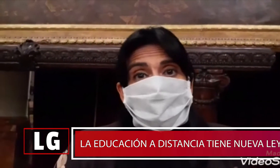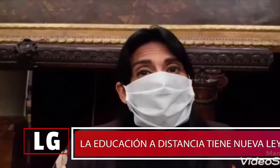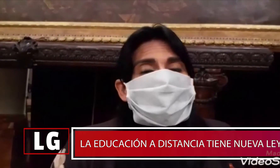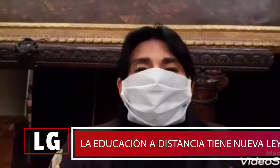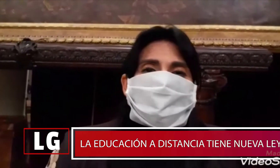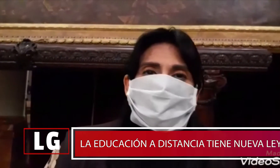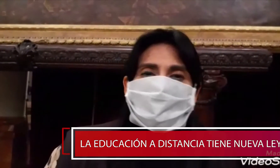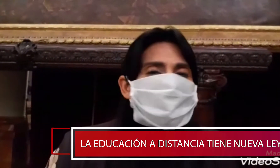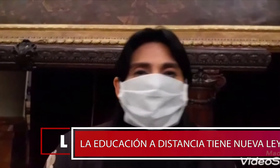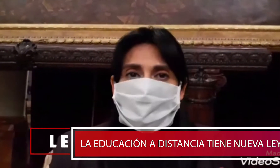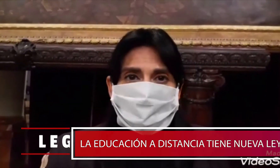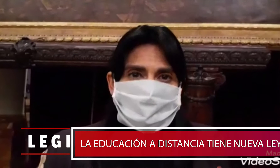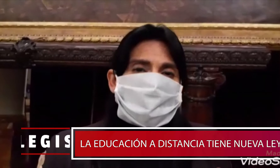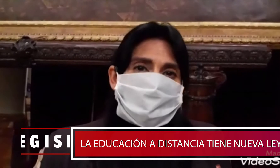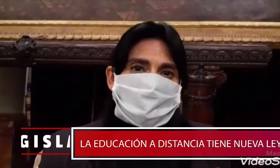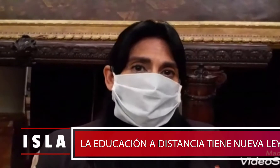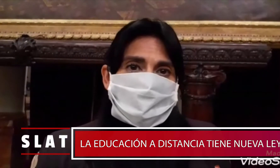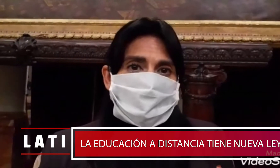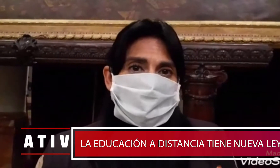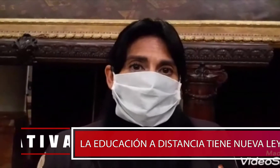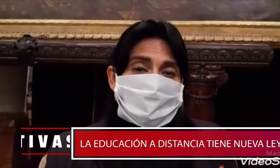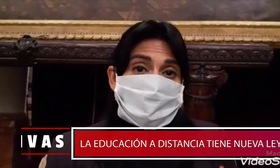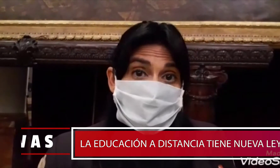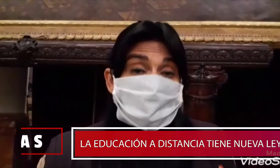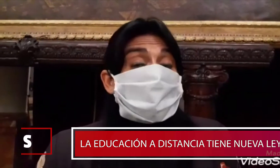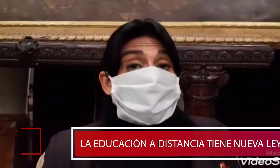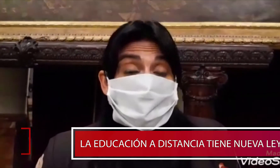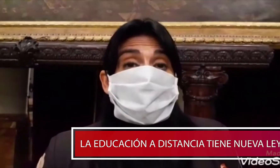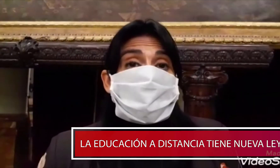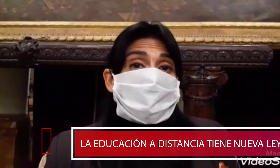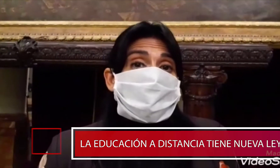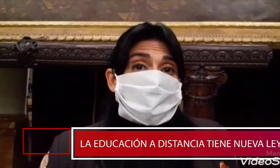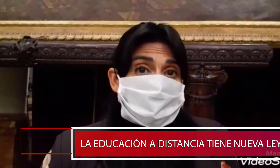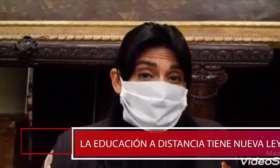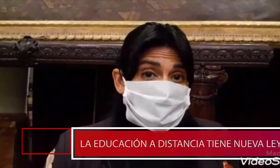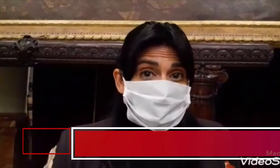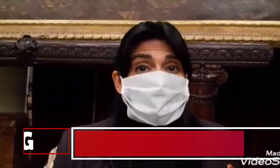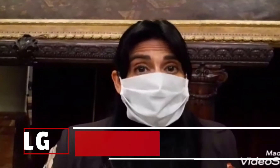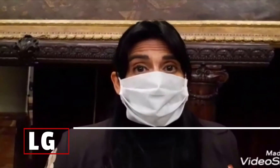van a, como qué decisiones, cada jurisdicción conoce mejor que nadie su realidad y puede tomar las